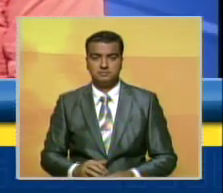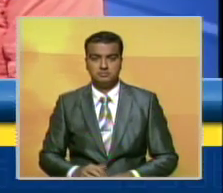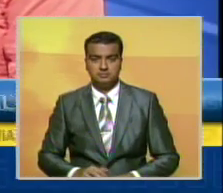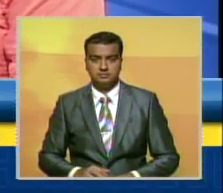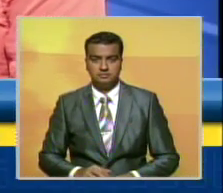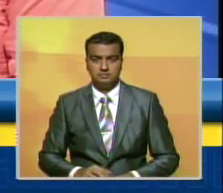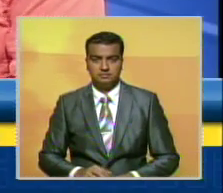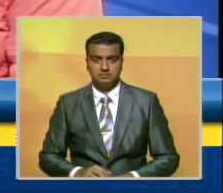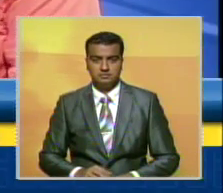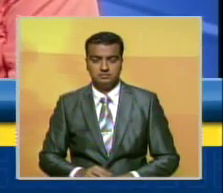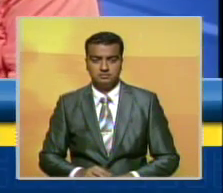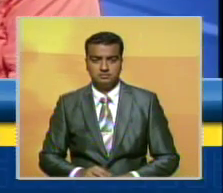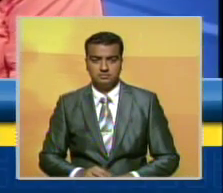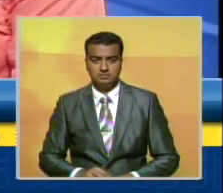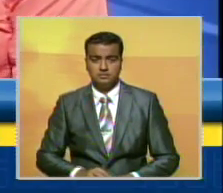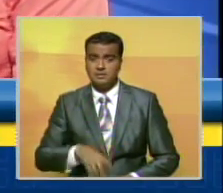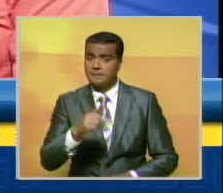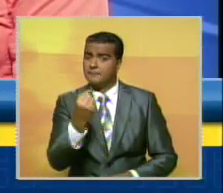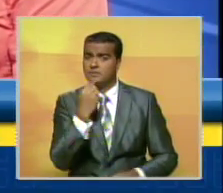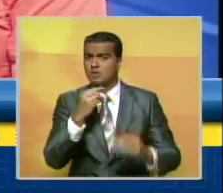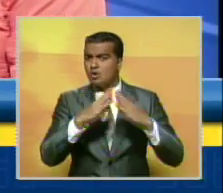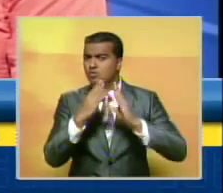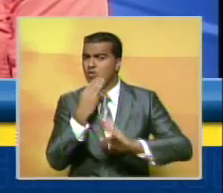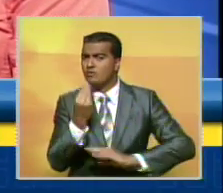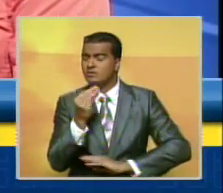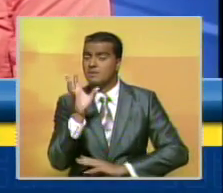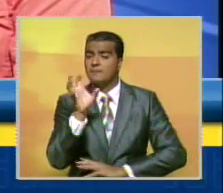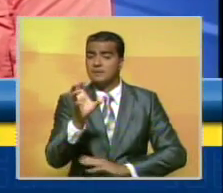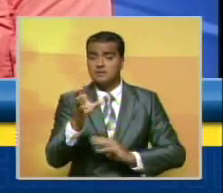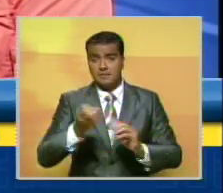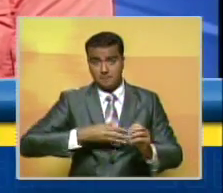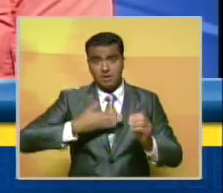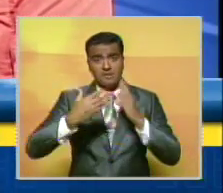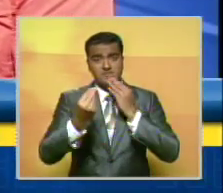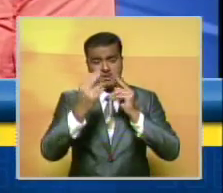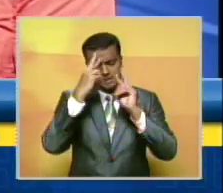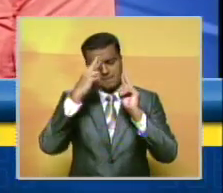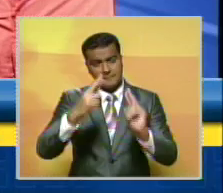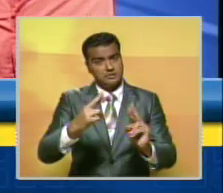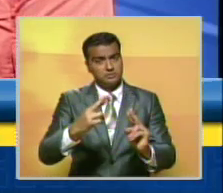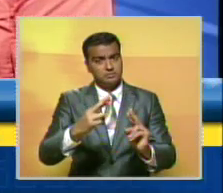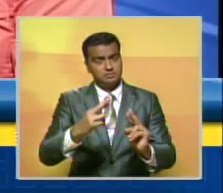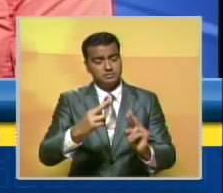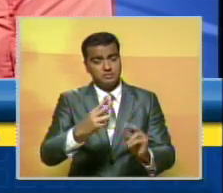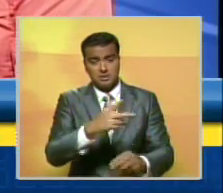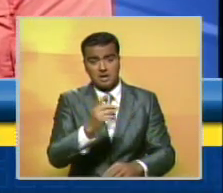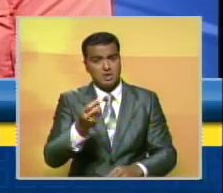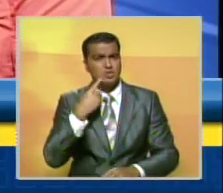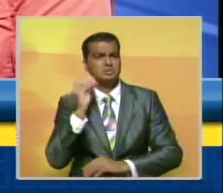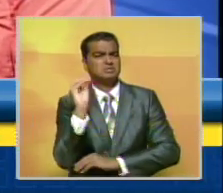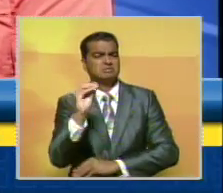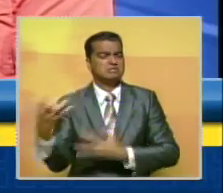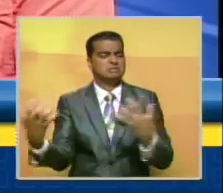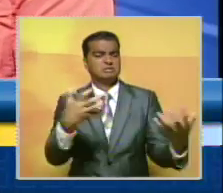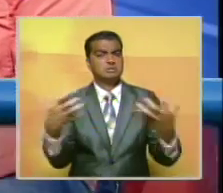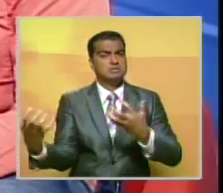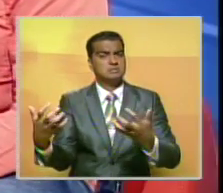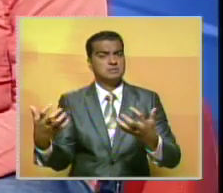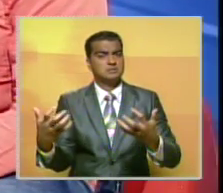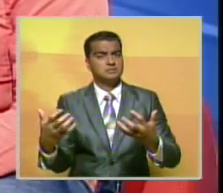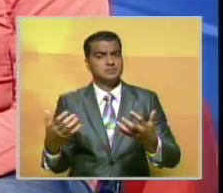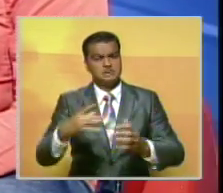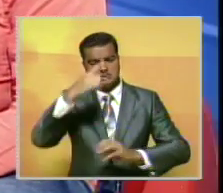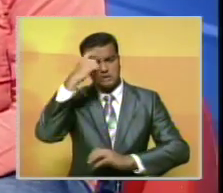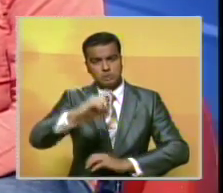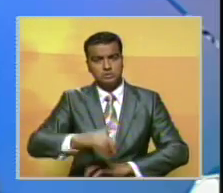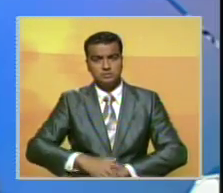de manera masiva. Instó a todos los jóvenes del país al diálogo, al respeto y a no prestarse a llamados de agresión, intolerancia, odio